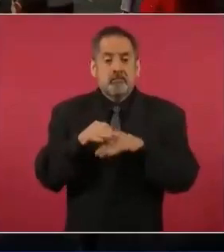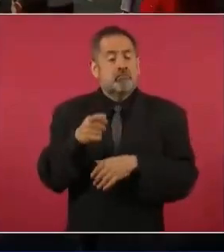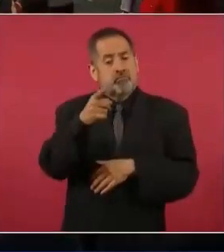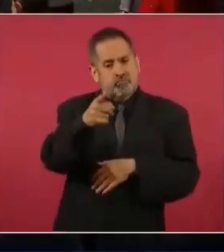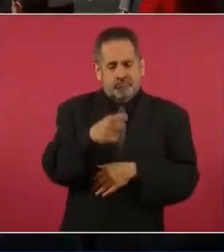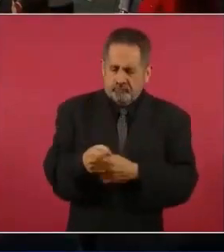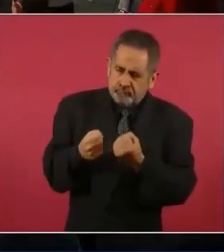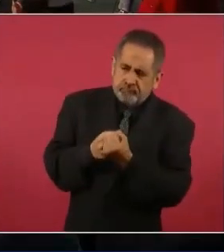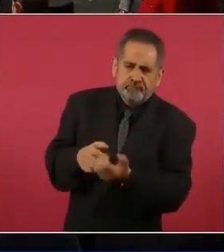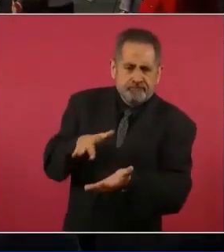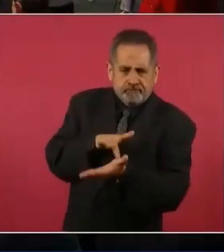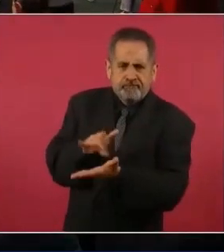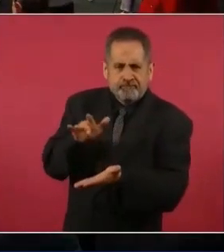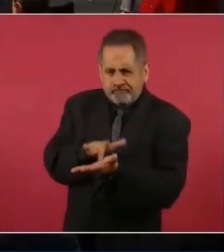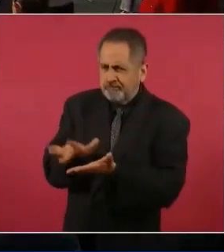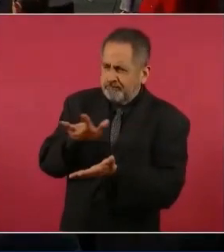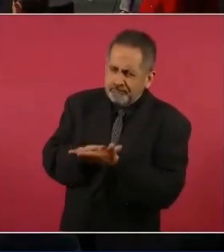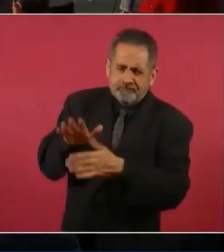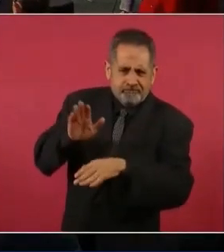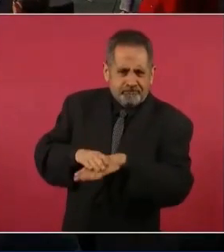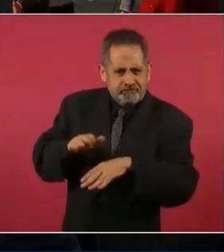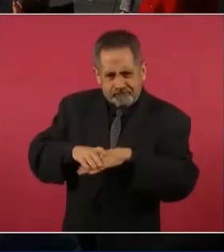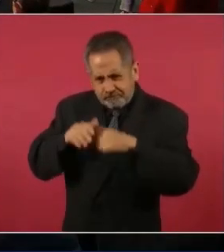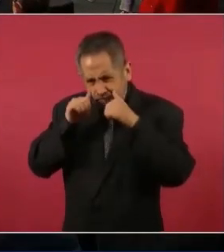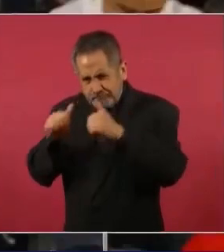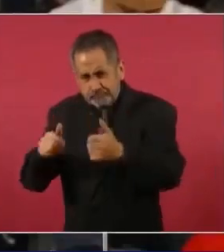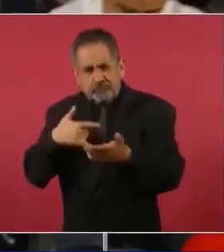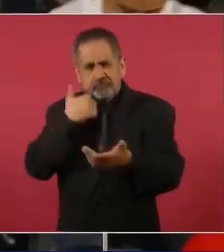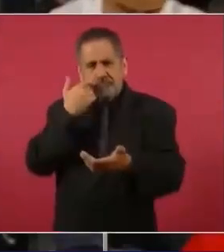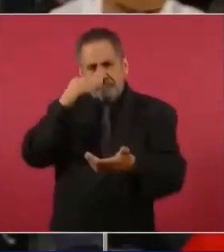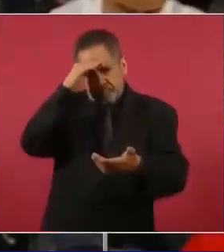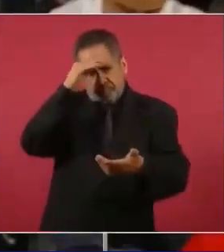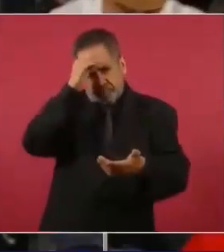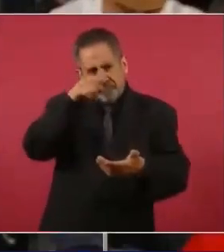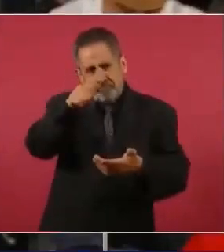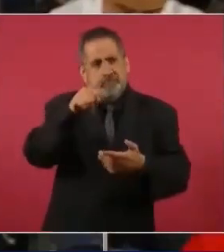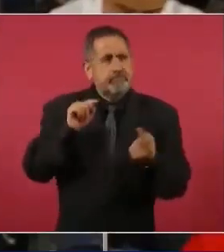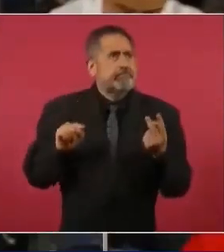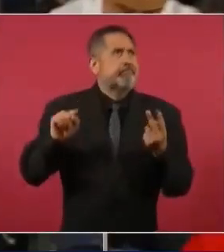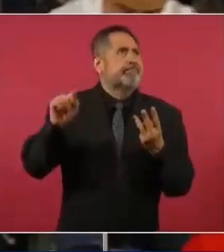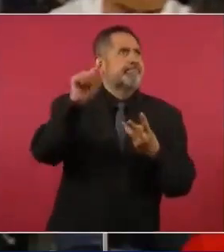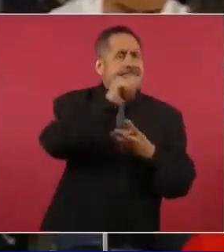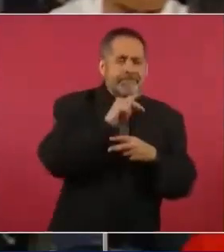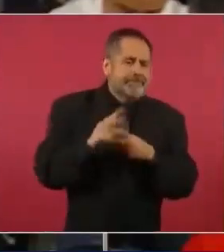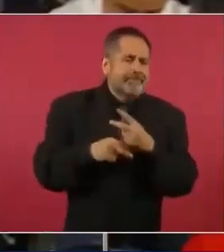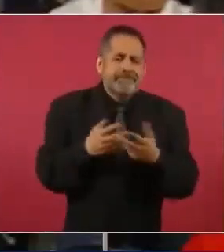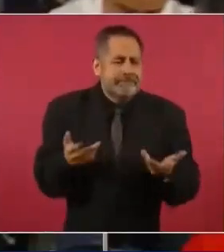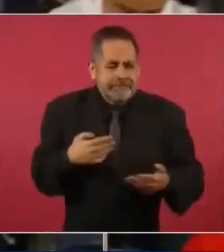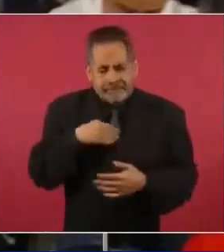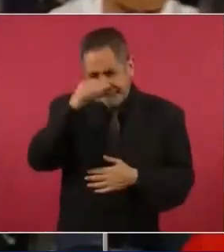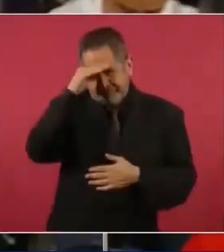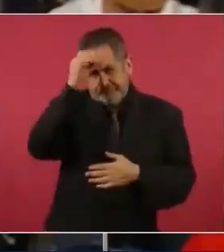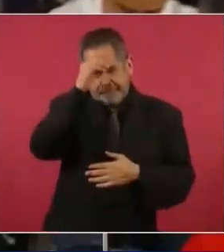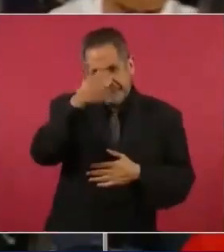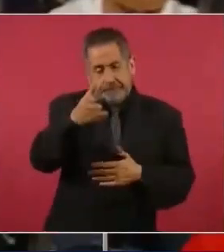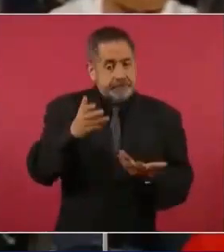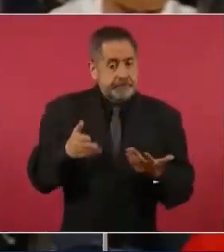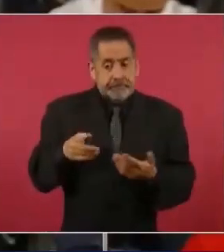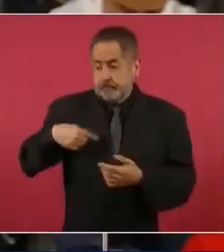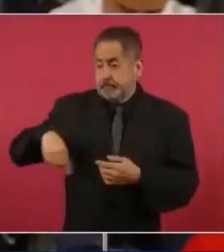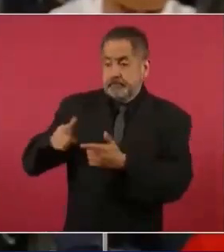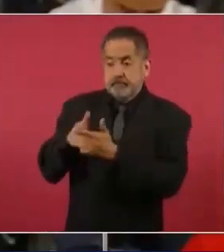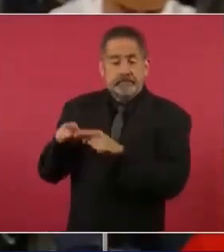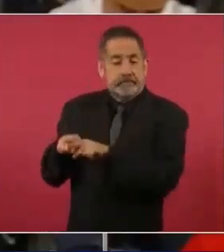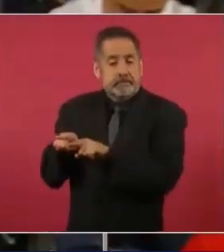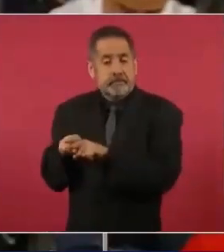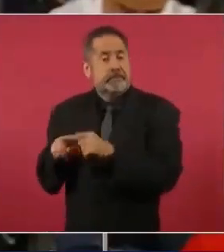siga dando, y me gustaría también conocer su punto de vista en relación de todas estas actividades, porque pues definitivamente los hermanos